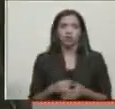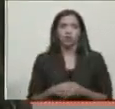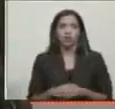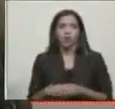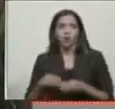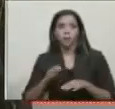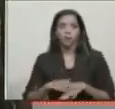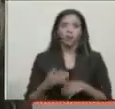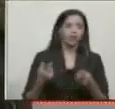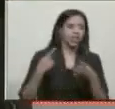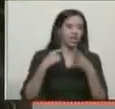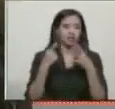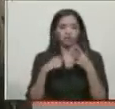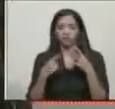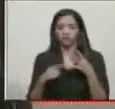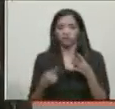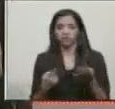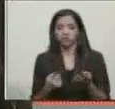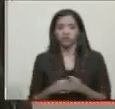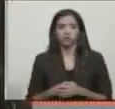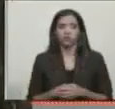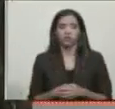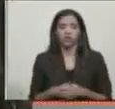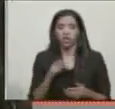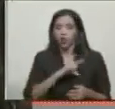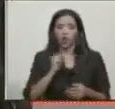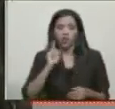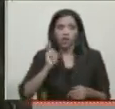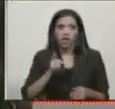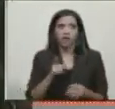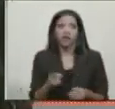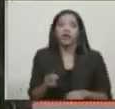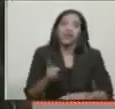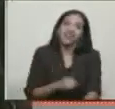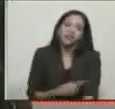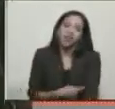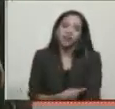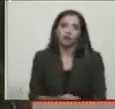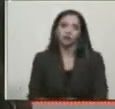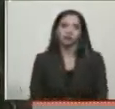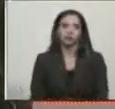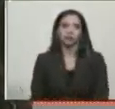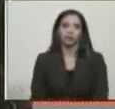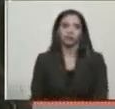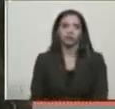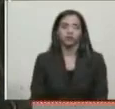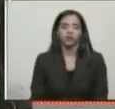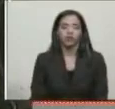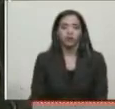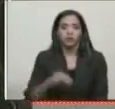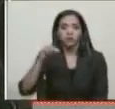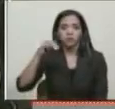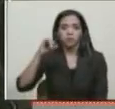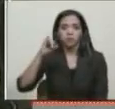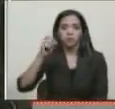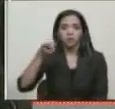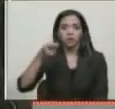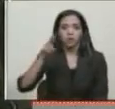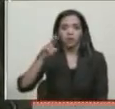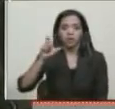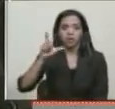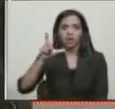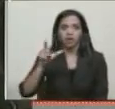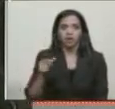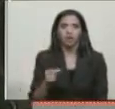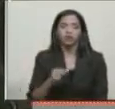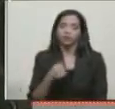cosa, porque son la demostración de lo que no debe hacerse en el periodismo. Hermano, Miguel Enrique Otero, solamente te